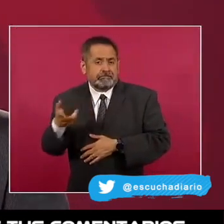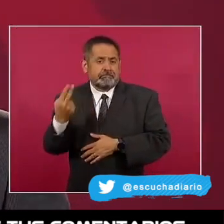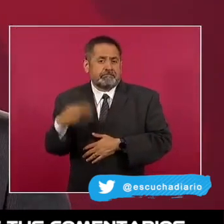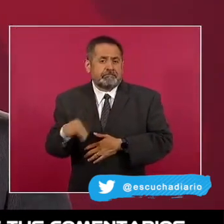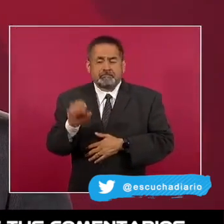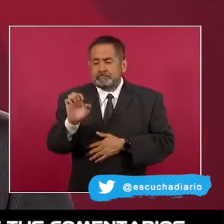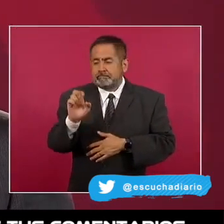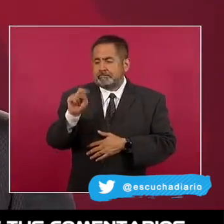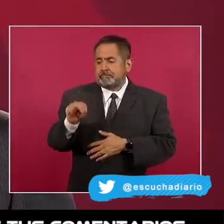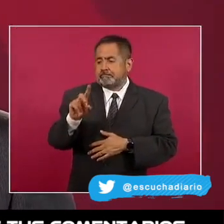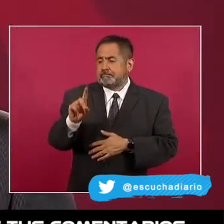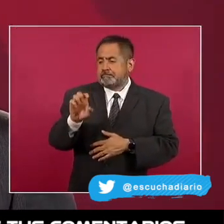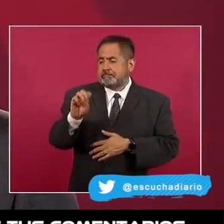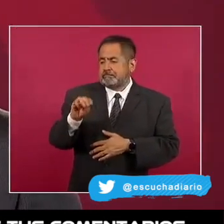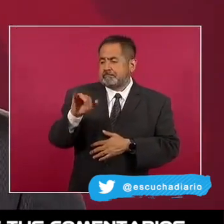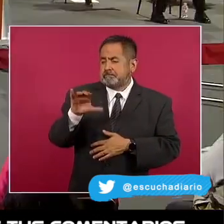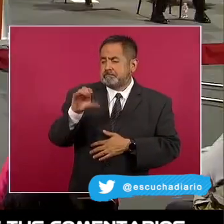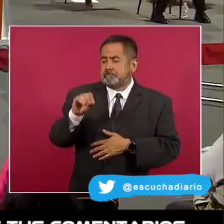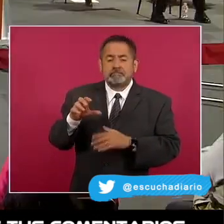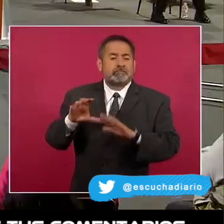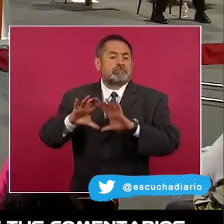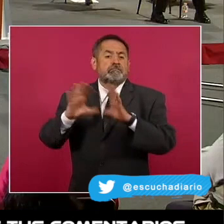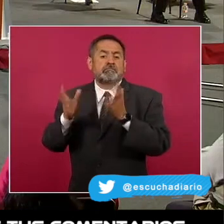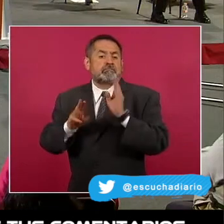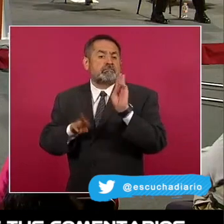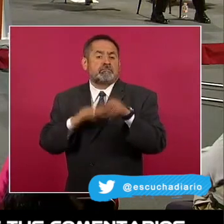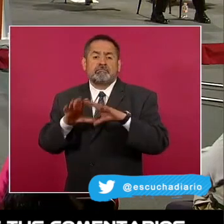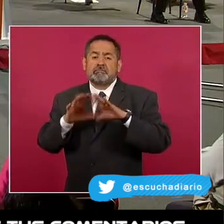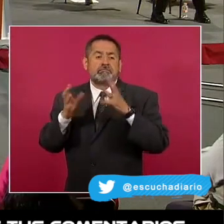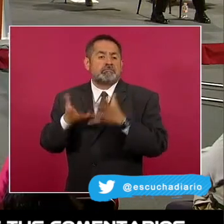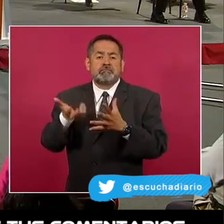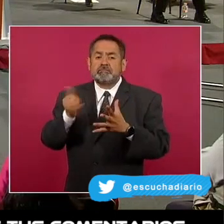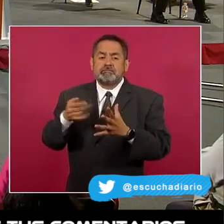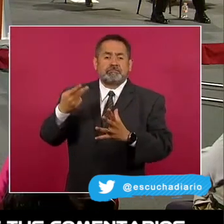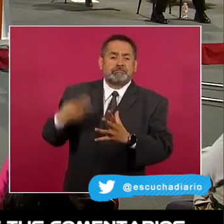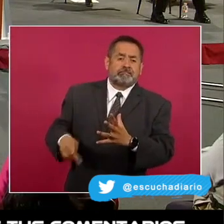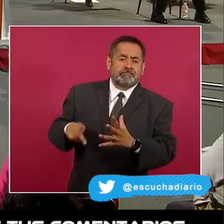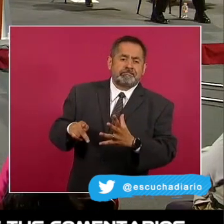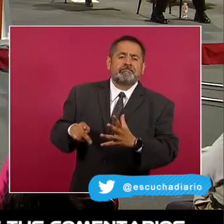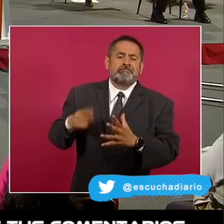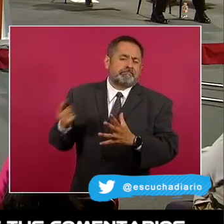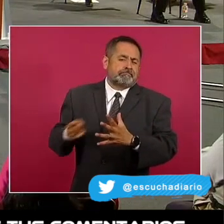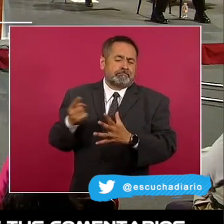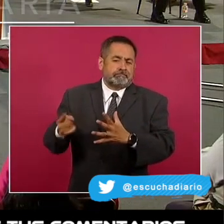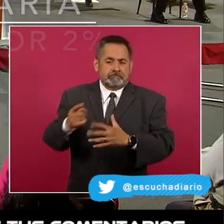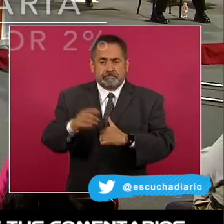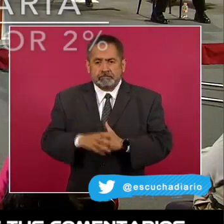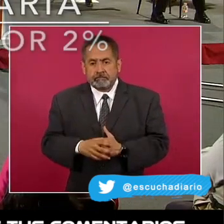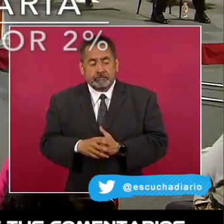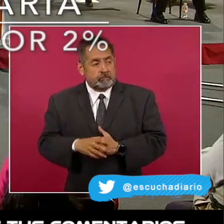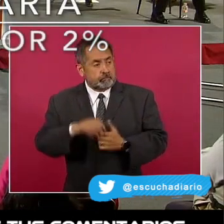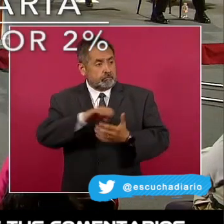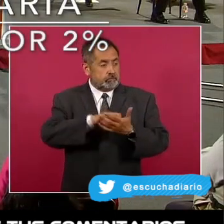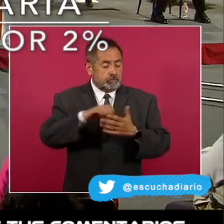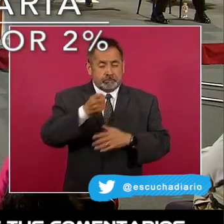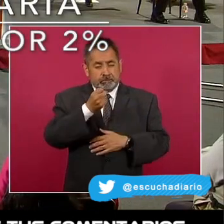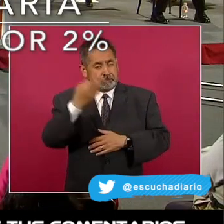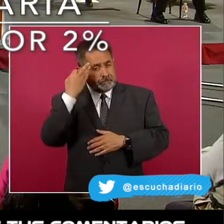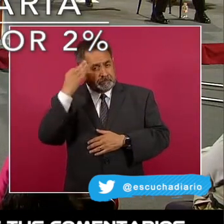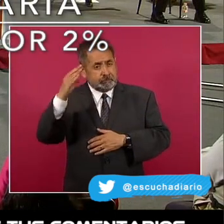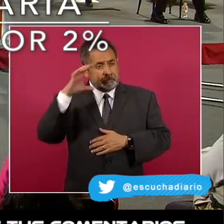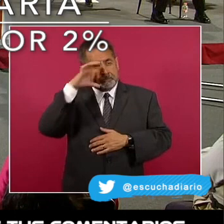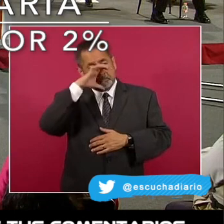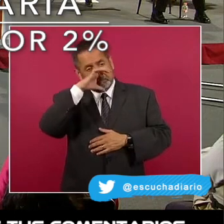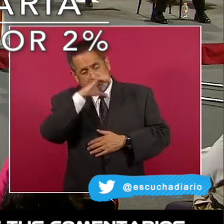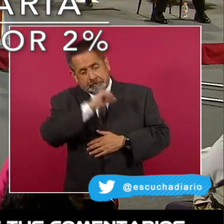460 casos menos. A nivel nacional, la ocupación hospitalaria de camas generales se mantiene sin cambio, ubicándose en